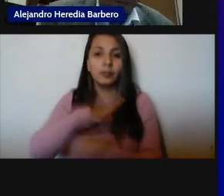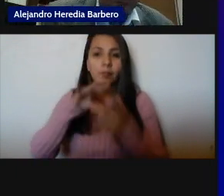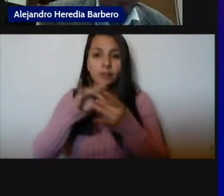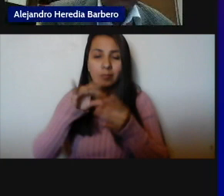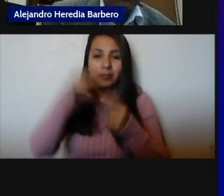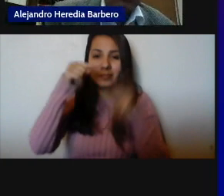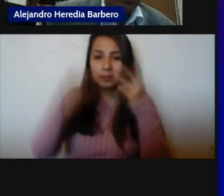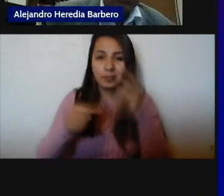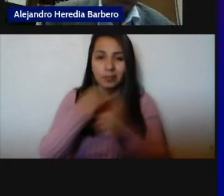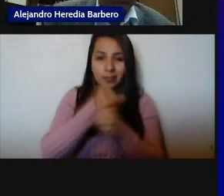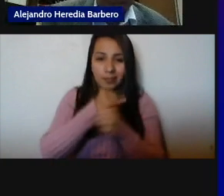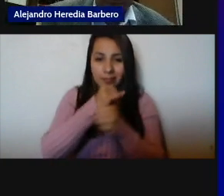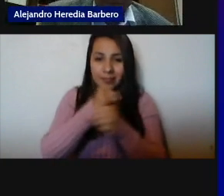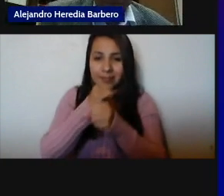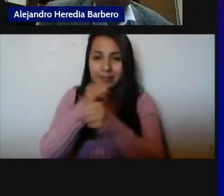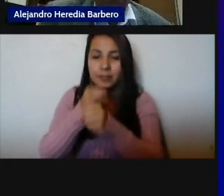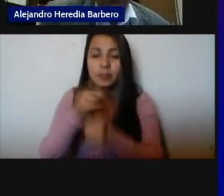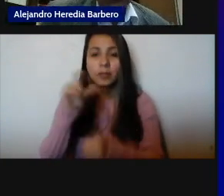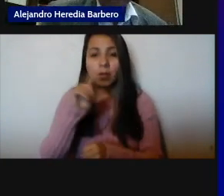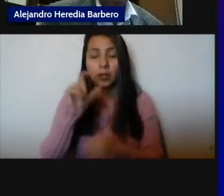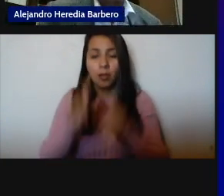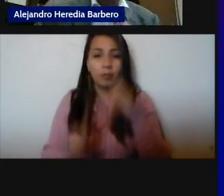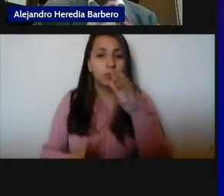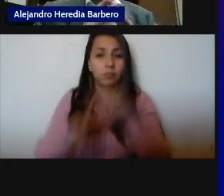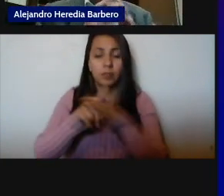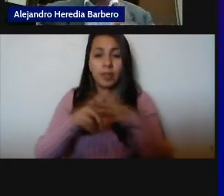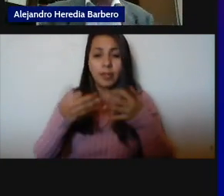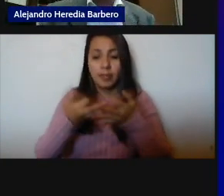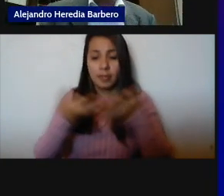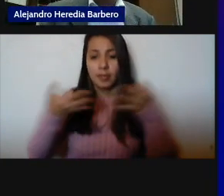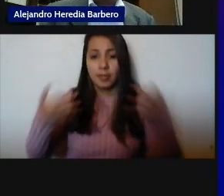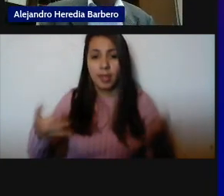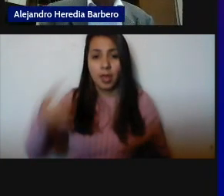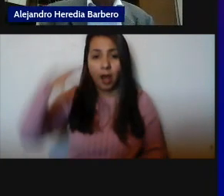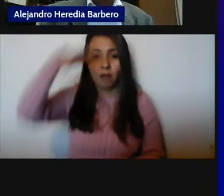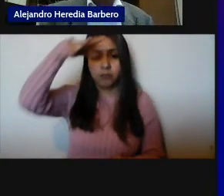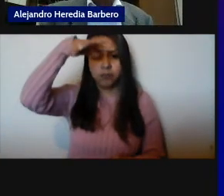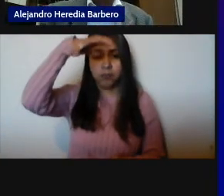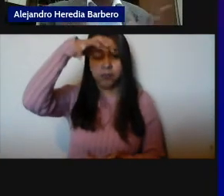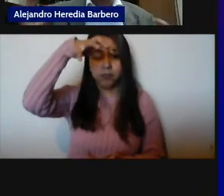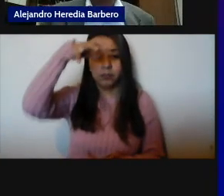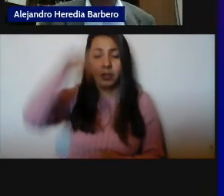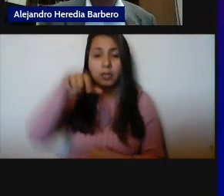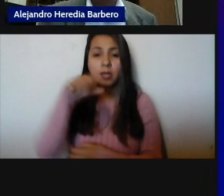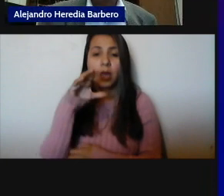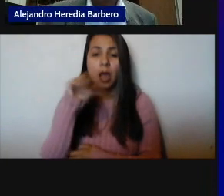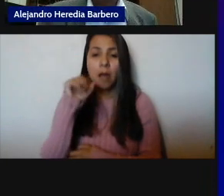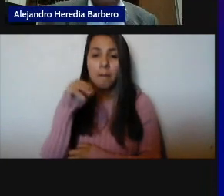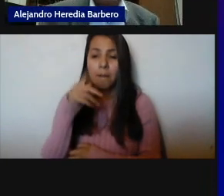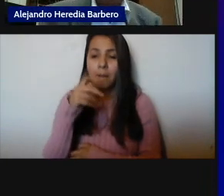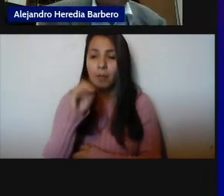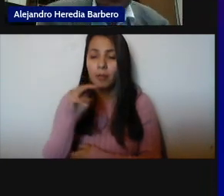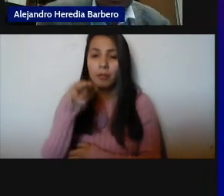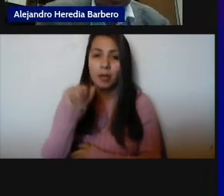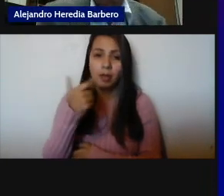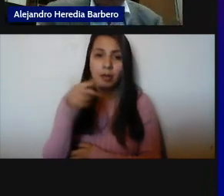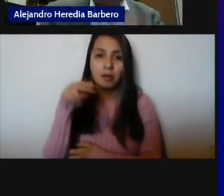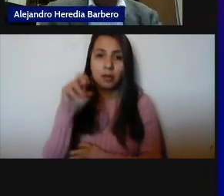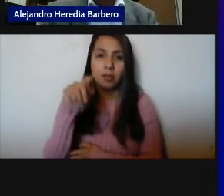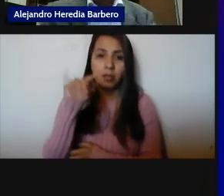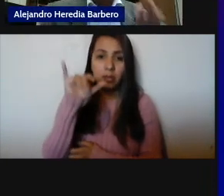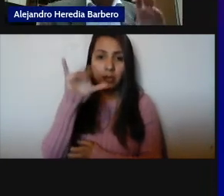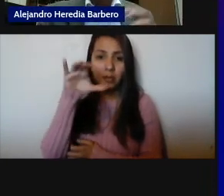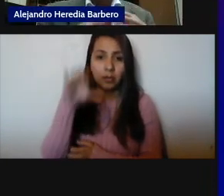de sedimentos, por ejemplo, etcétera, es cuando se forma el campo magnético terrestre. Este es un dato quizás